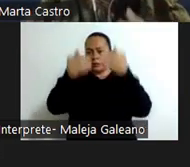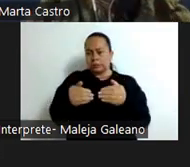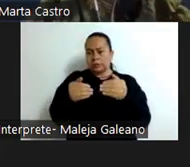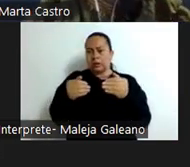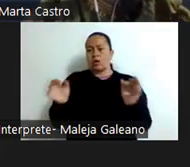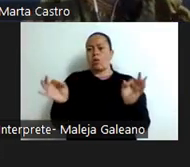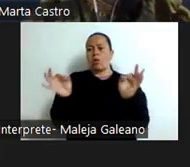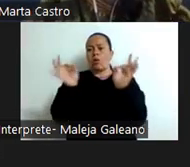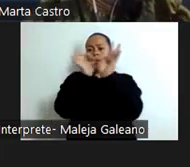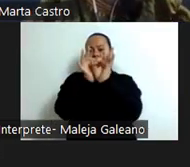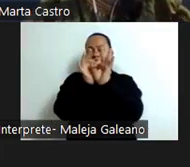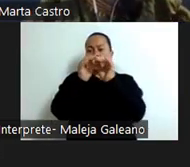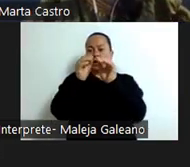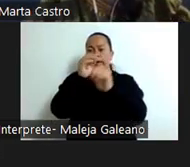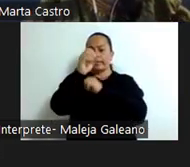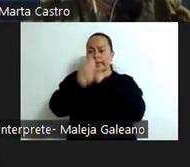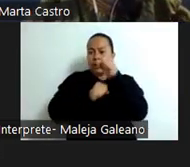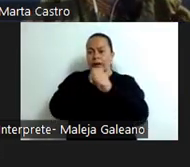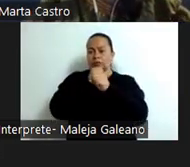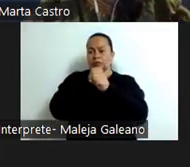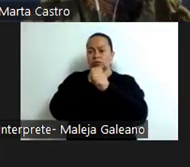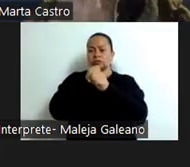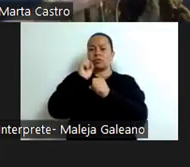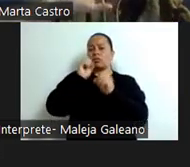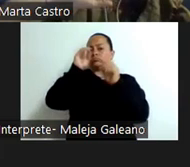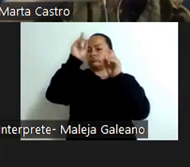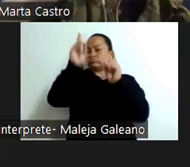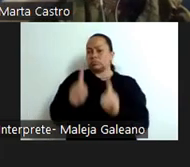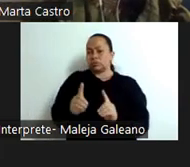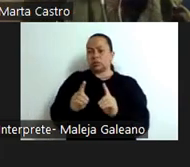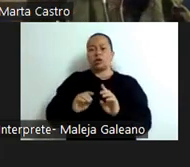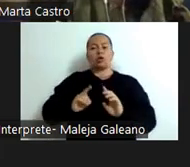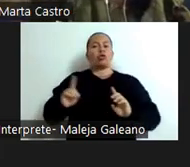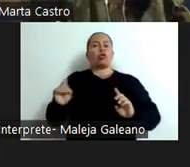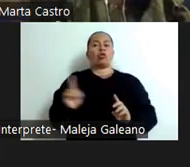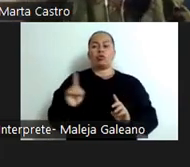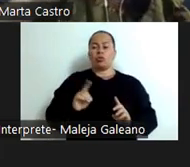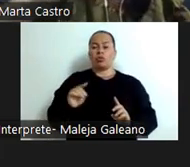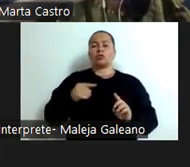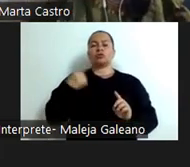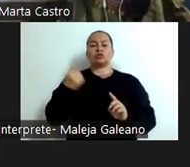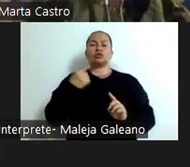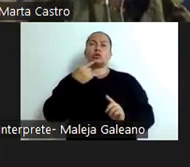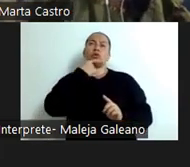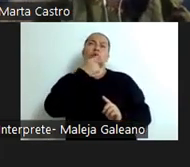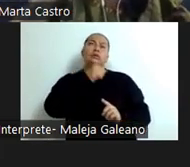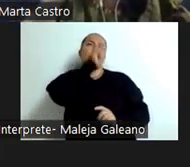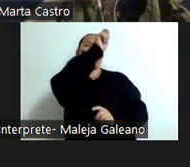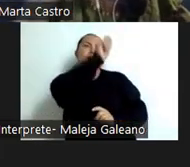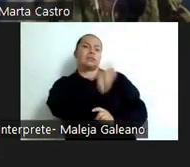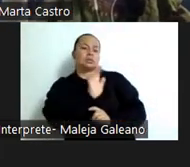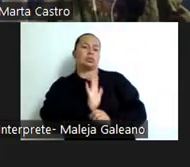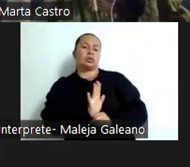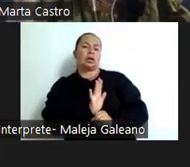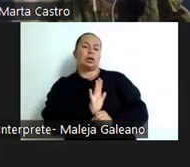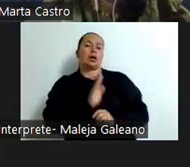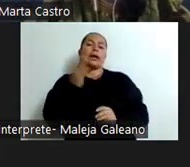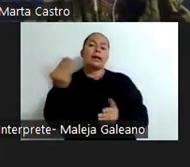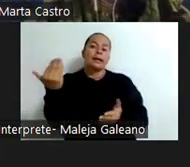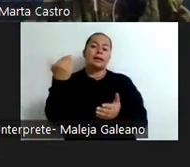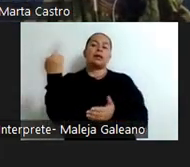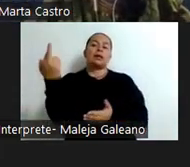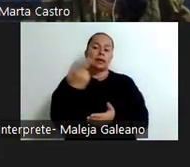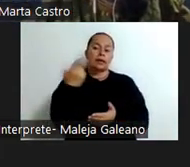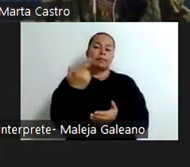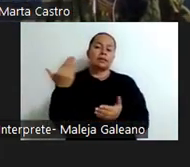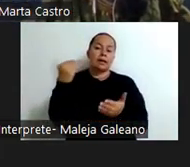edad y de capacidad de decisión sino que simplemente dice el paciente y y reitera que es un un servicio